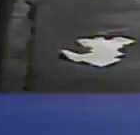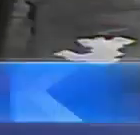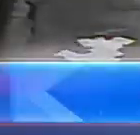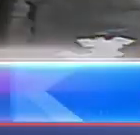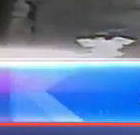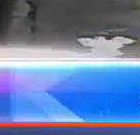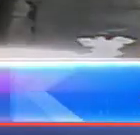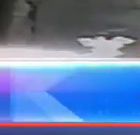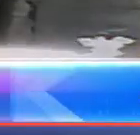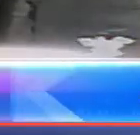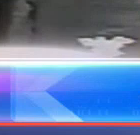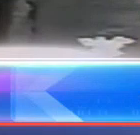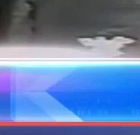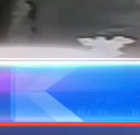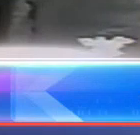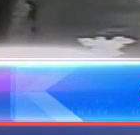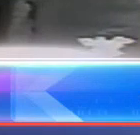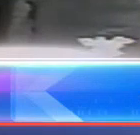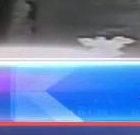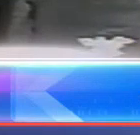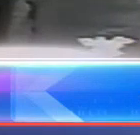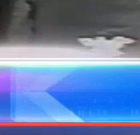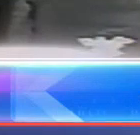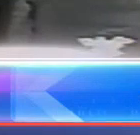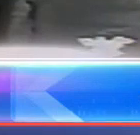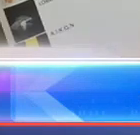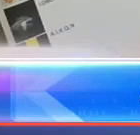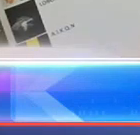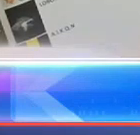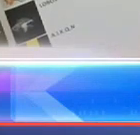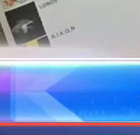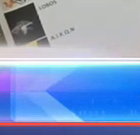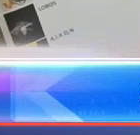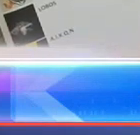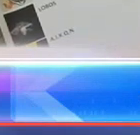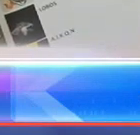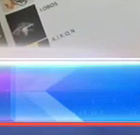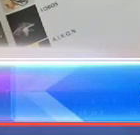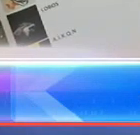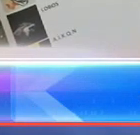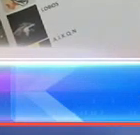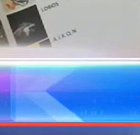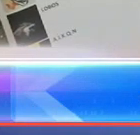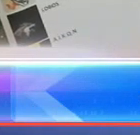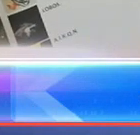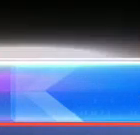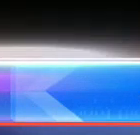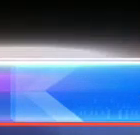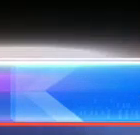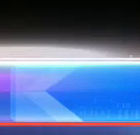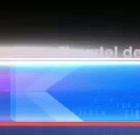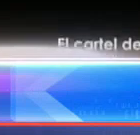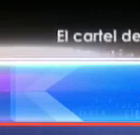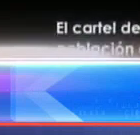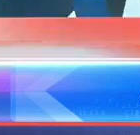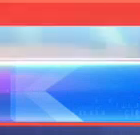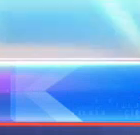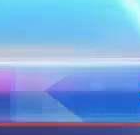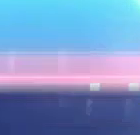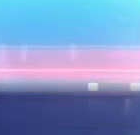Amenazas en supuestos panfletos de organizaciones delictivas internacionales son analizadas por autoridades de gobierno.